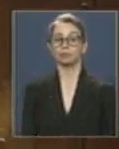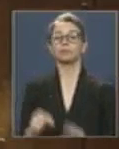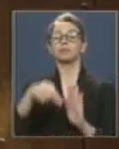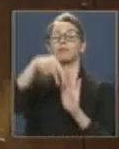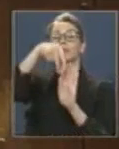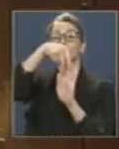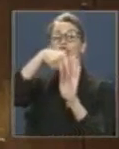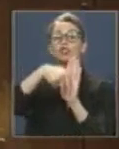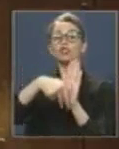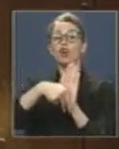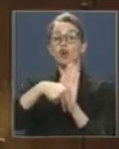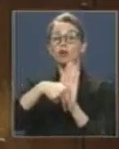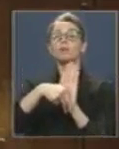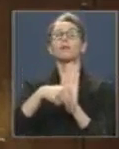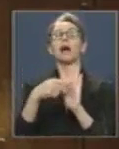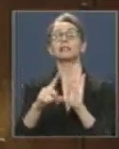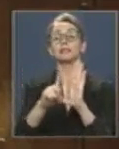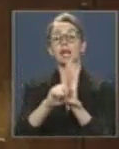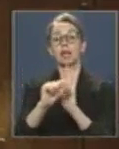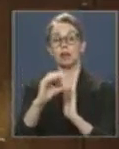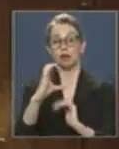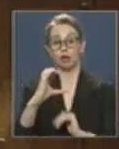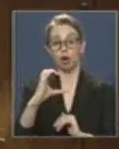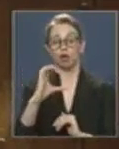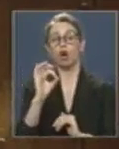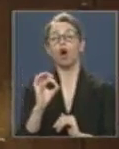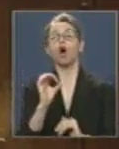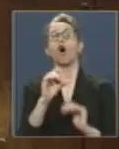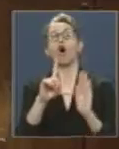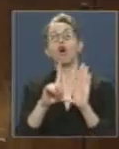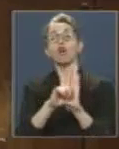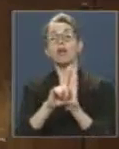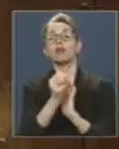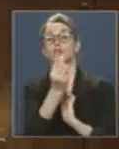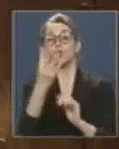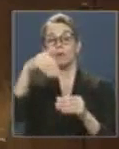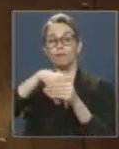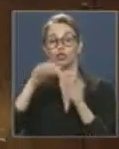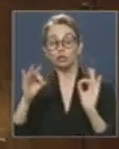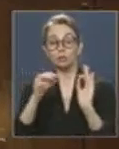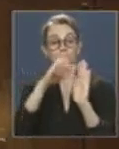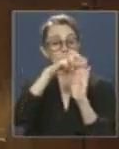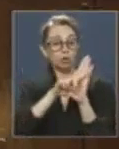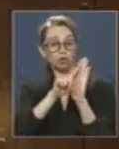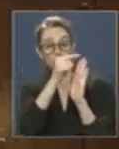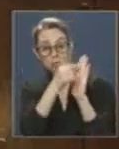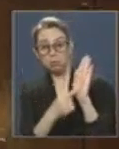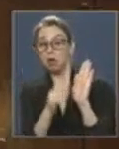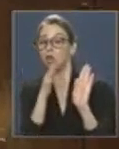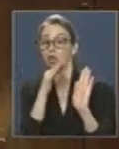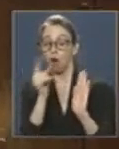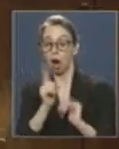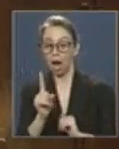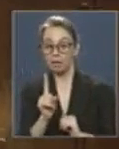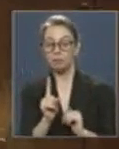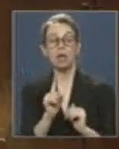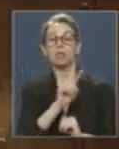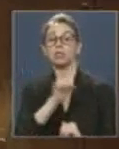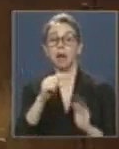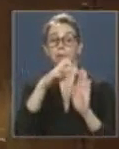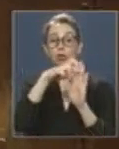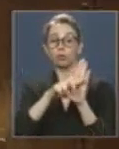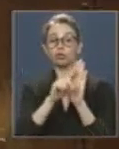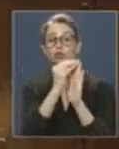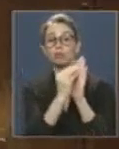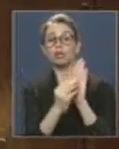Normas de carácter orgánico constitucional o de quórum calificado no hay. No contiene tampoco el